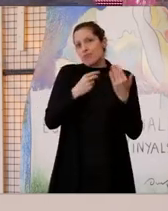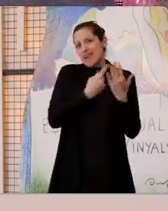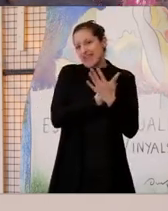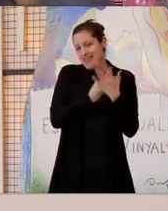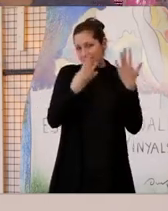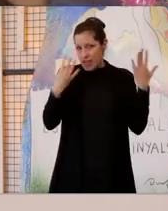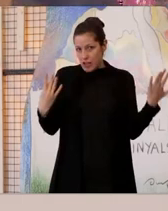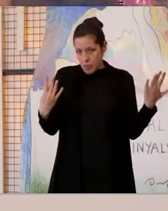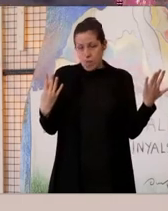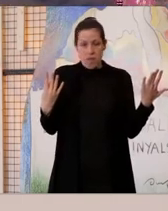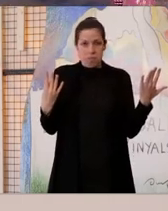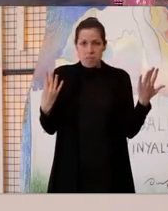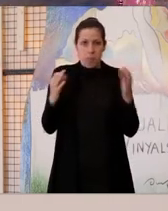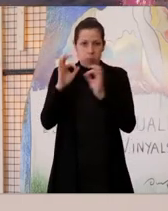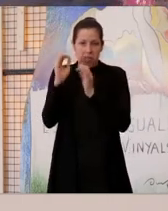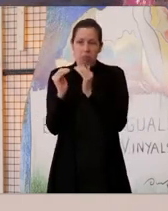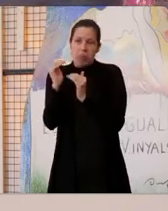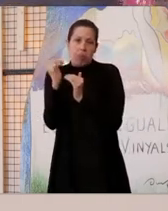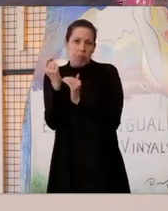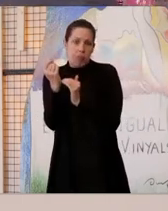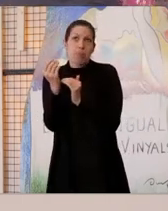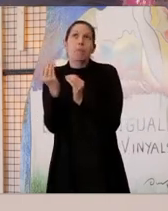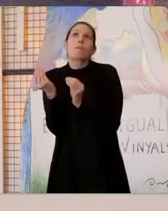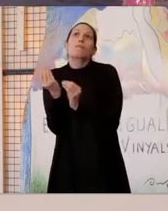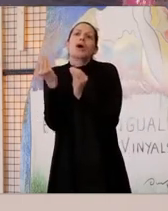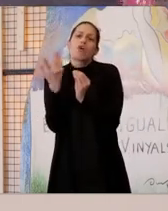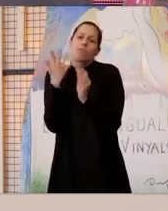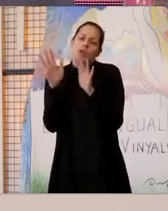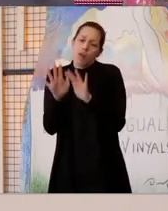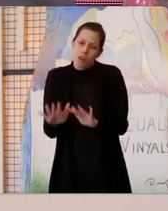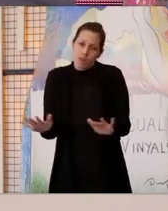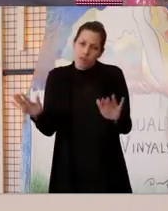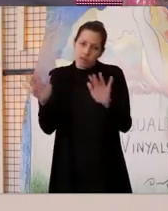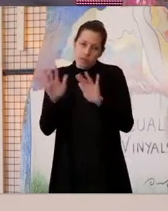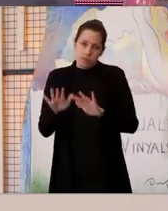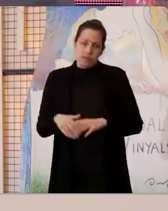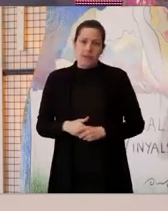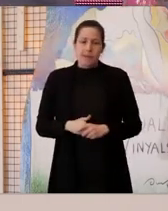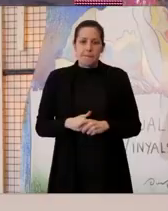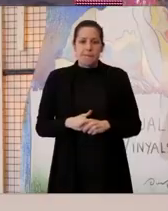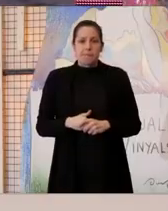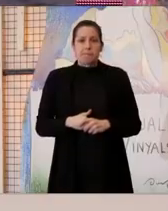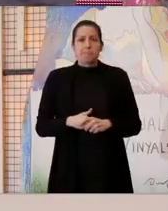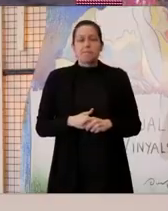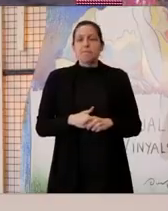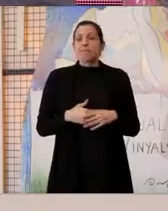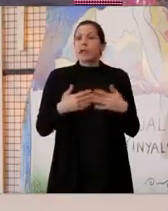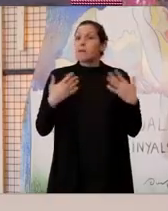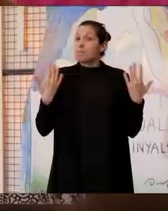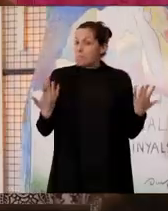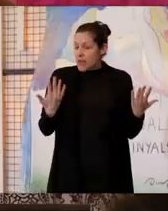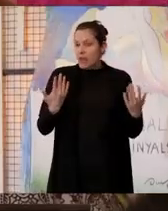ibex O sea que vamos mejorando pero lentamente pero si tú lo tienes que explicar